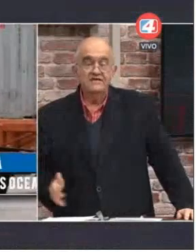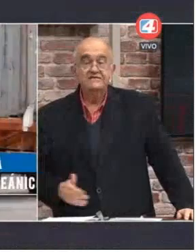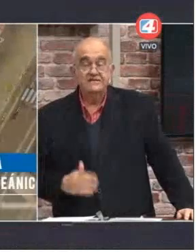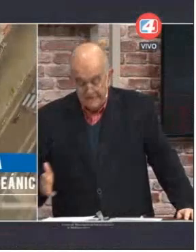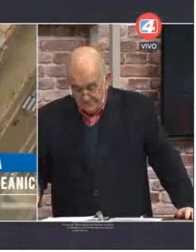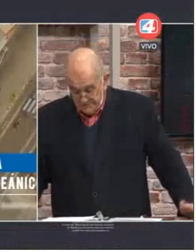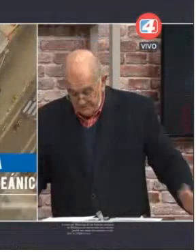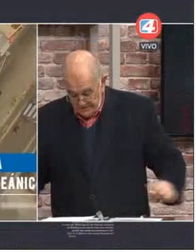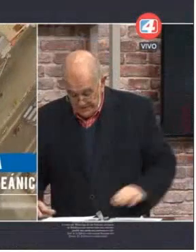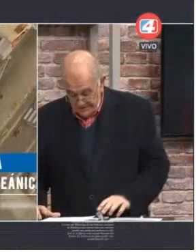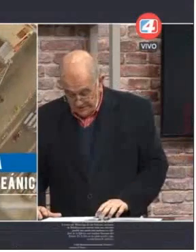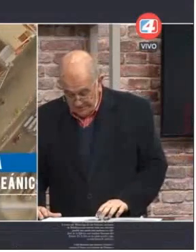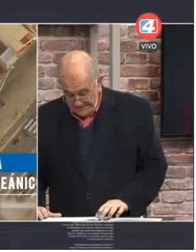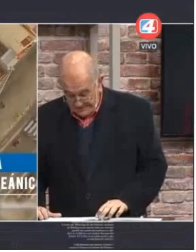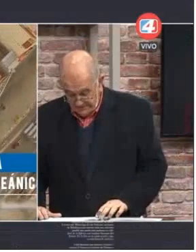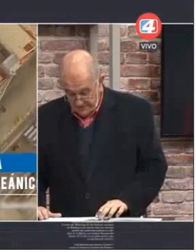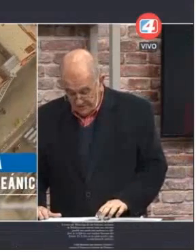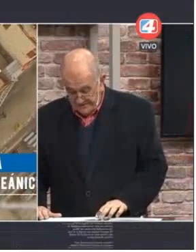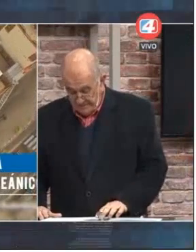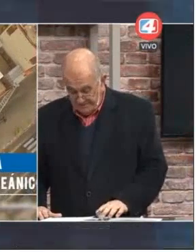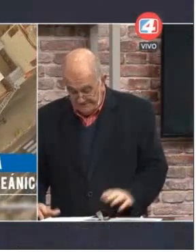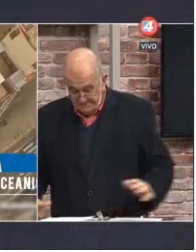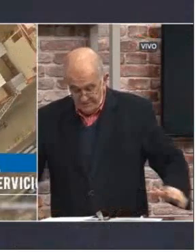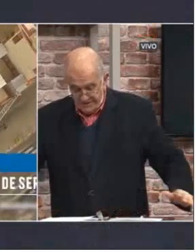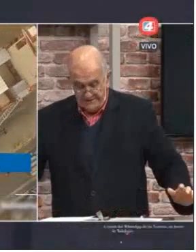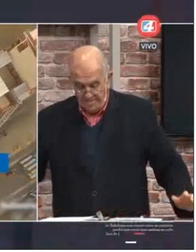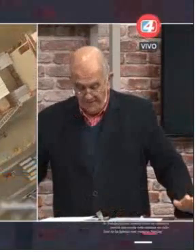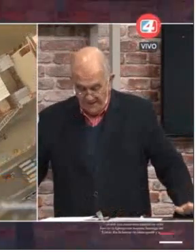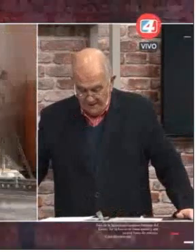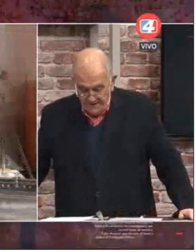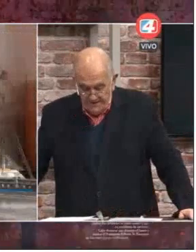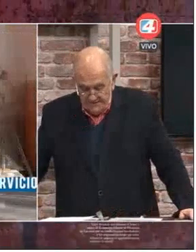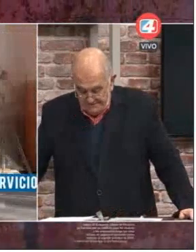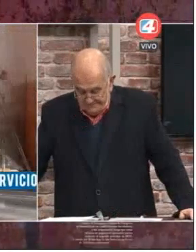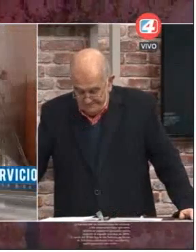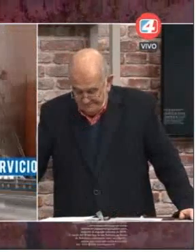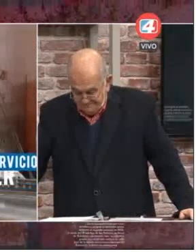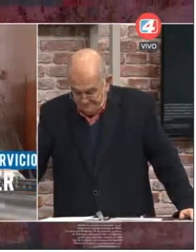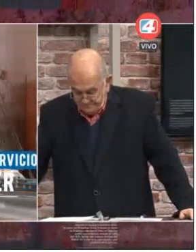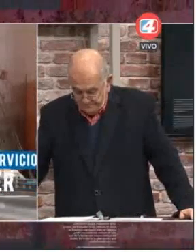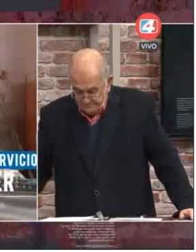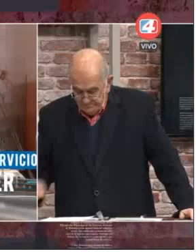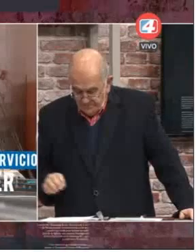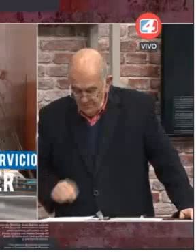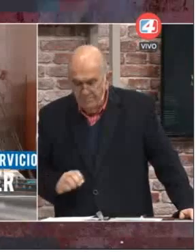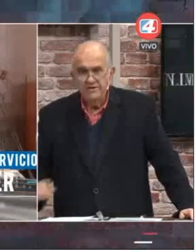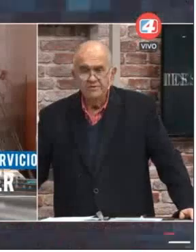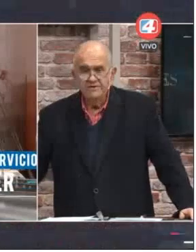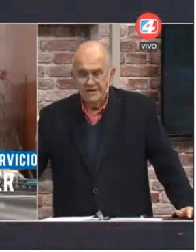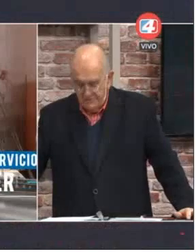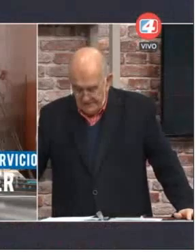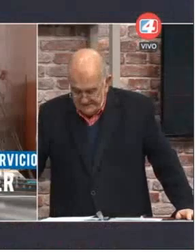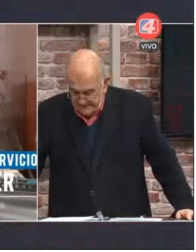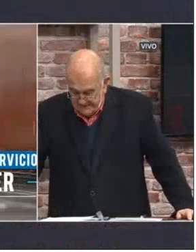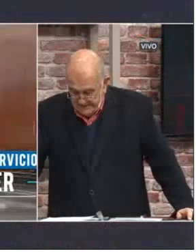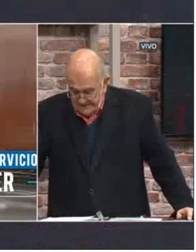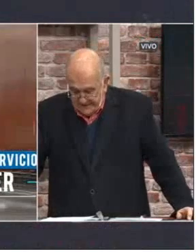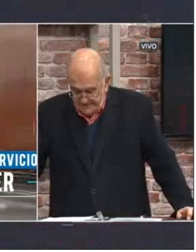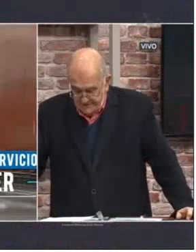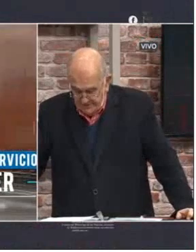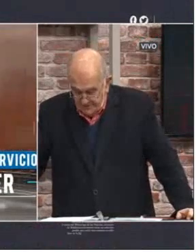no financia nada bueno esto está pasando todo dicen va a pasar pero acá está un pequeño comentario el